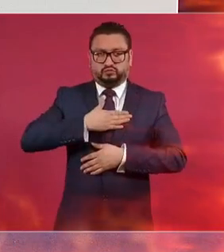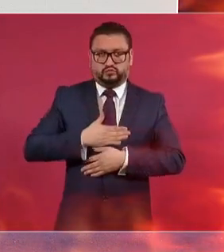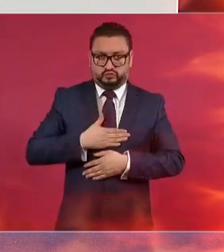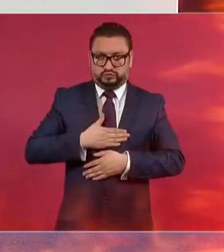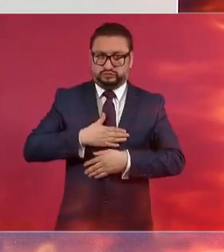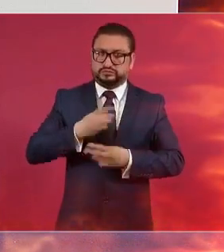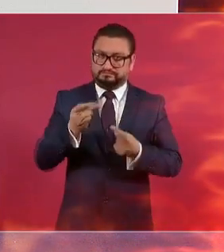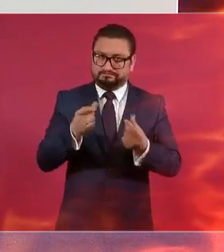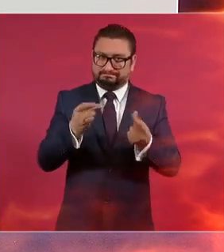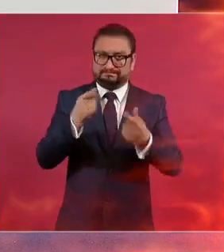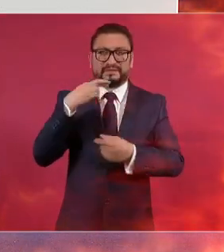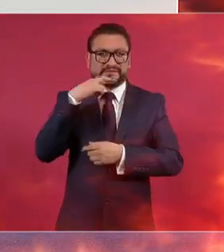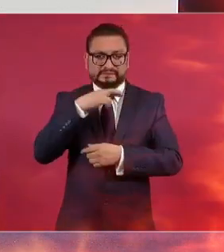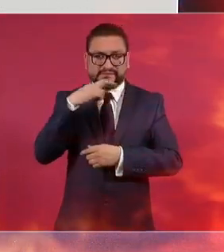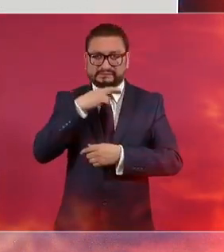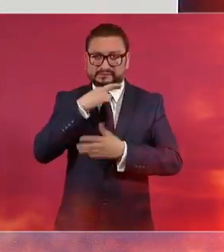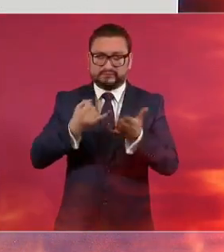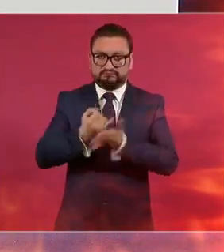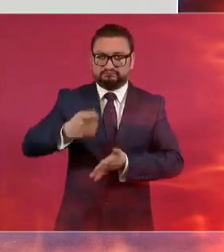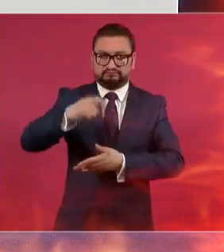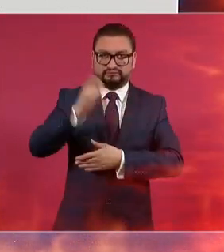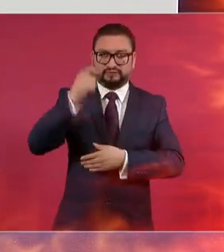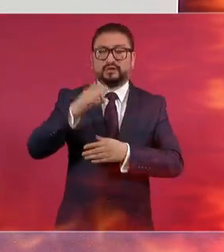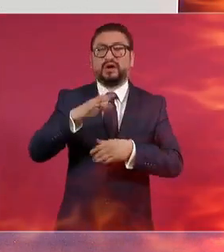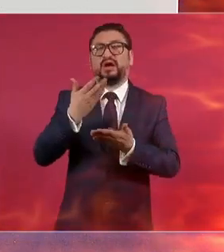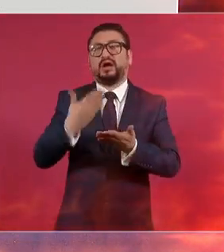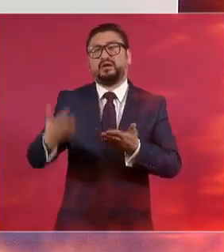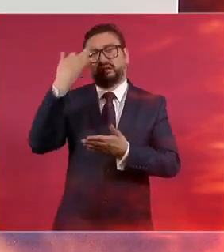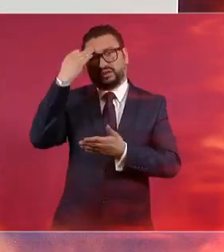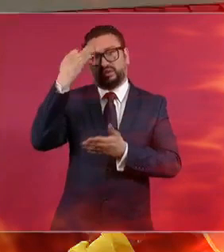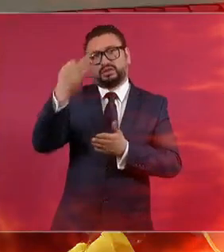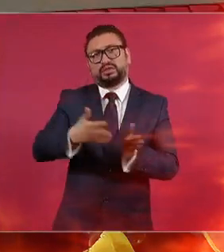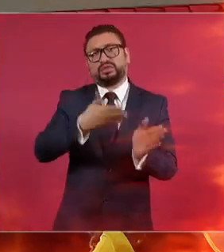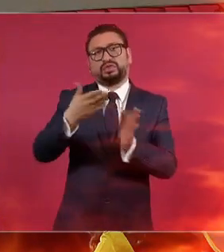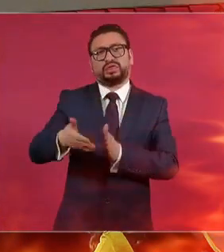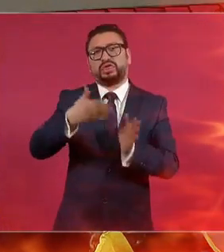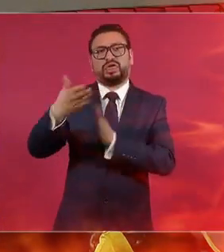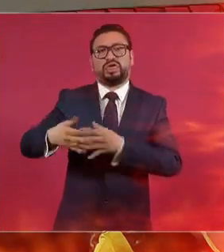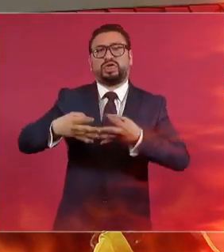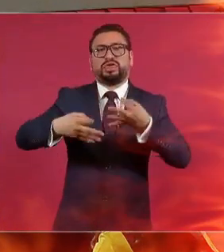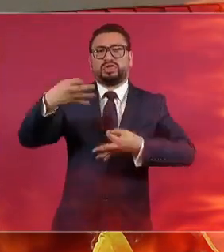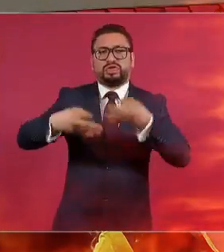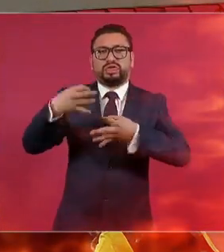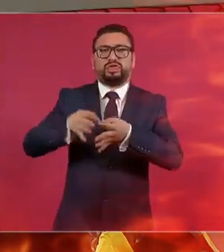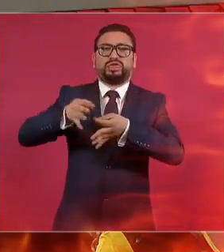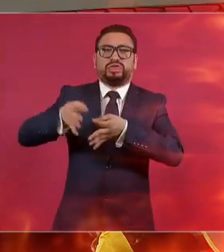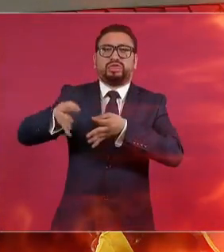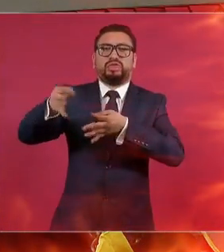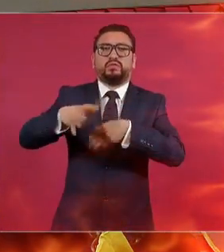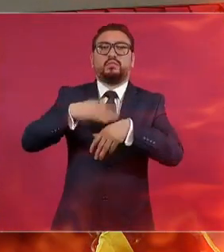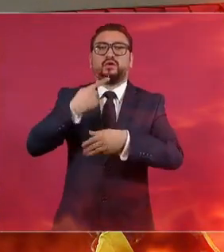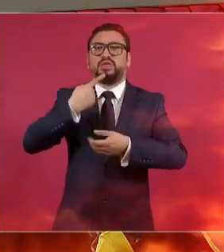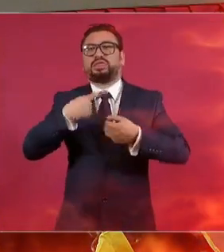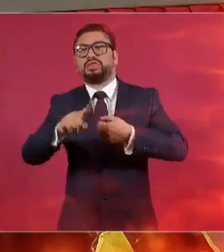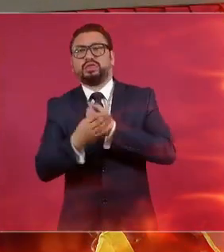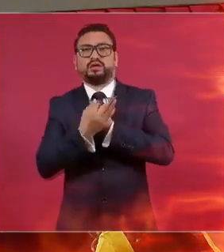las candidaturas cumplan con los requisitos de ley cuando se aprueben. Habrá una campaña de 60 días sin precampaña, donde no se